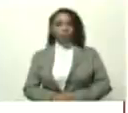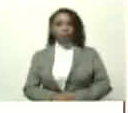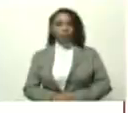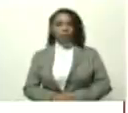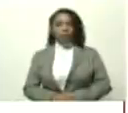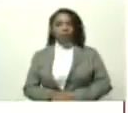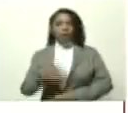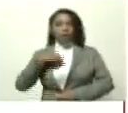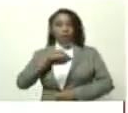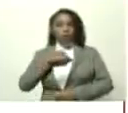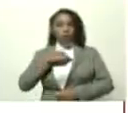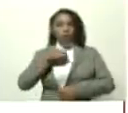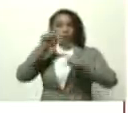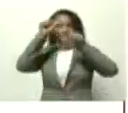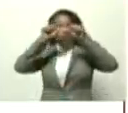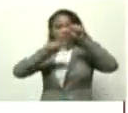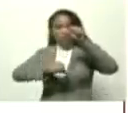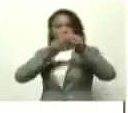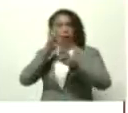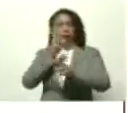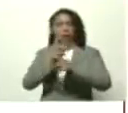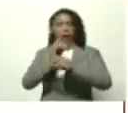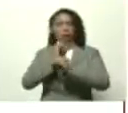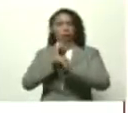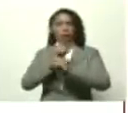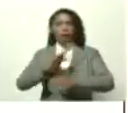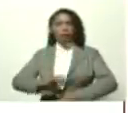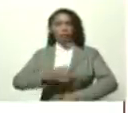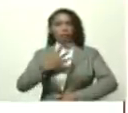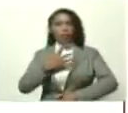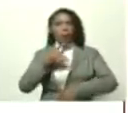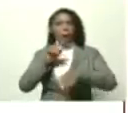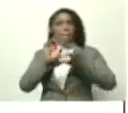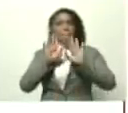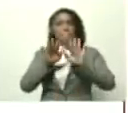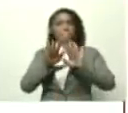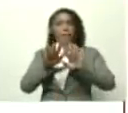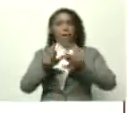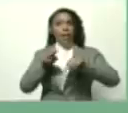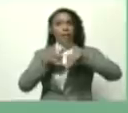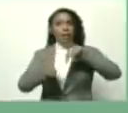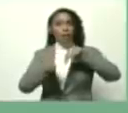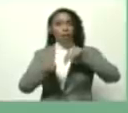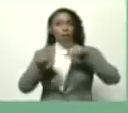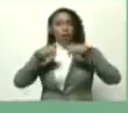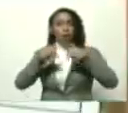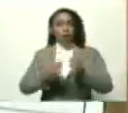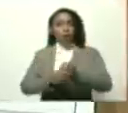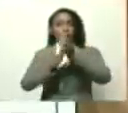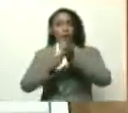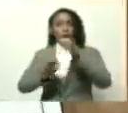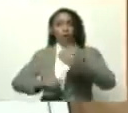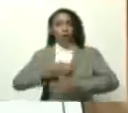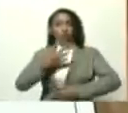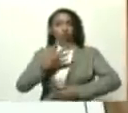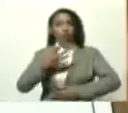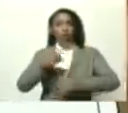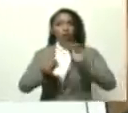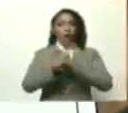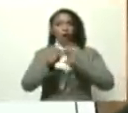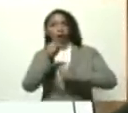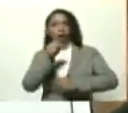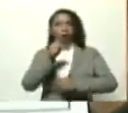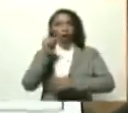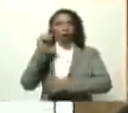Estuvimos indagando un poco en la red y hay una fundación que se llama Pies Descalzos que dirigió y que fundó la cantante